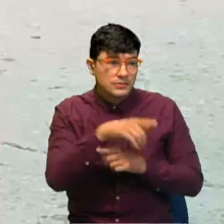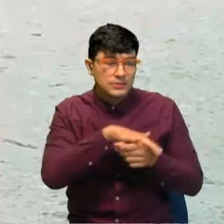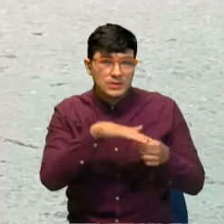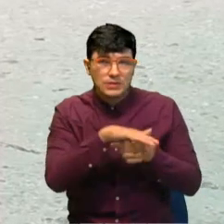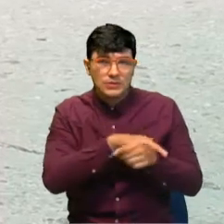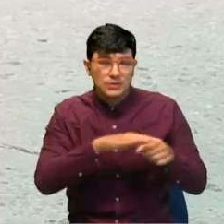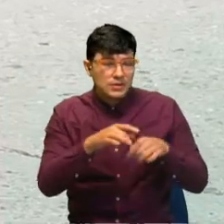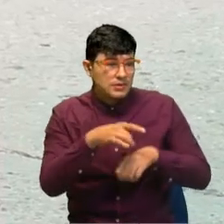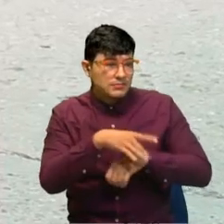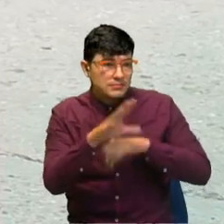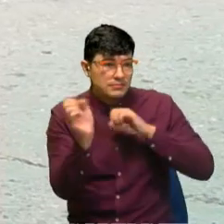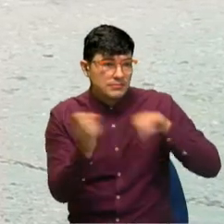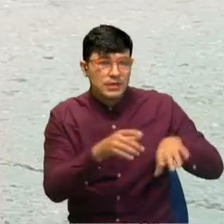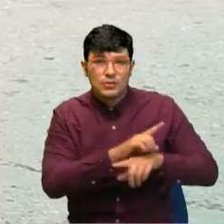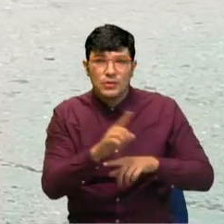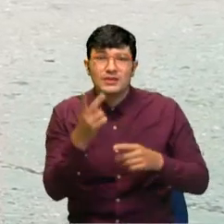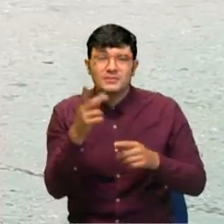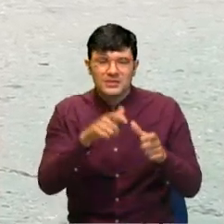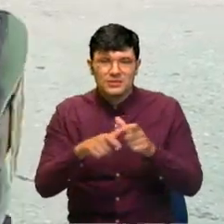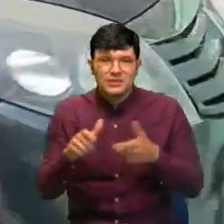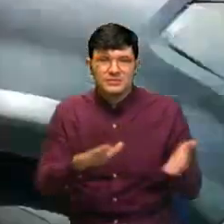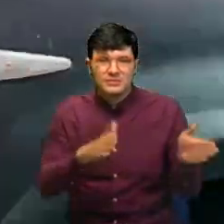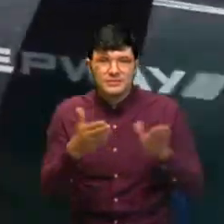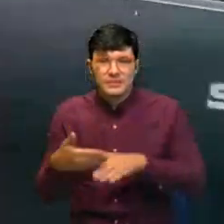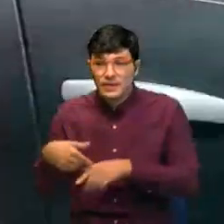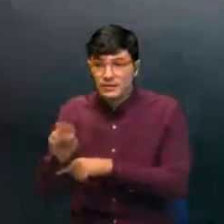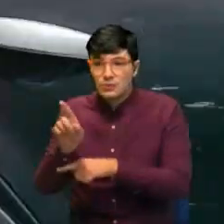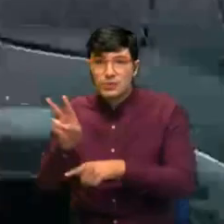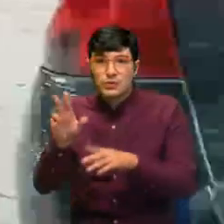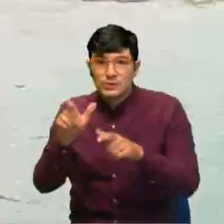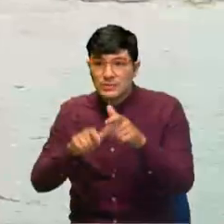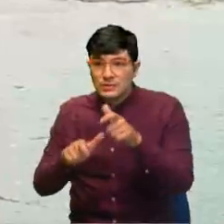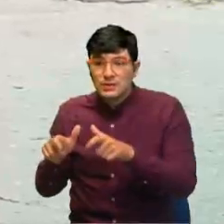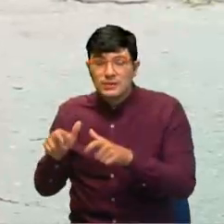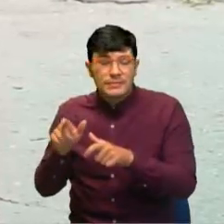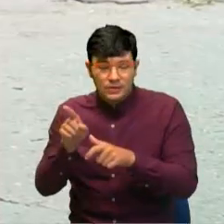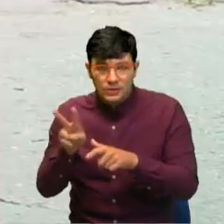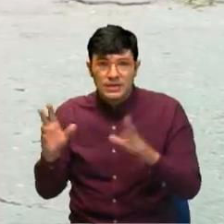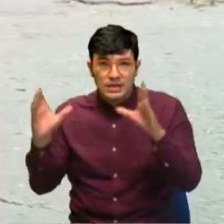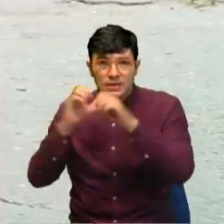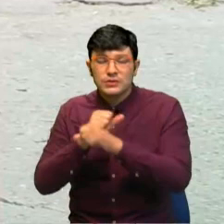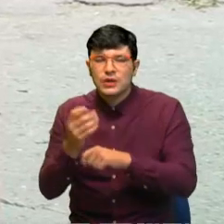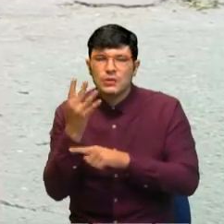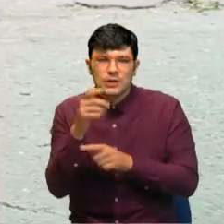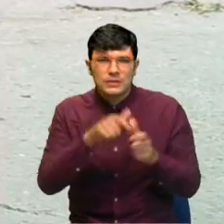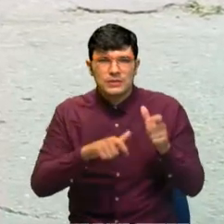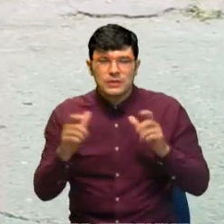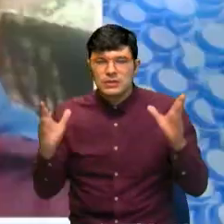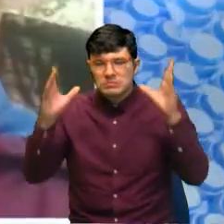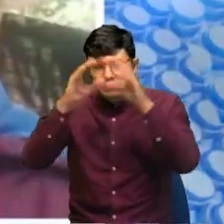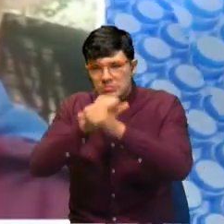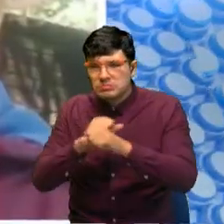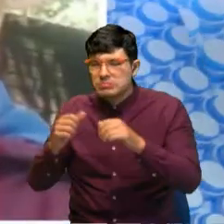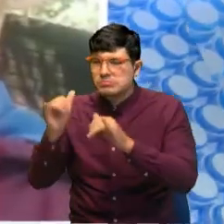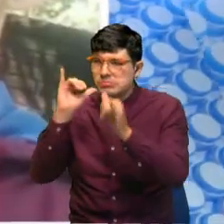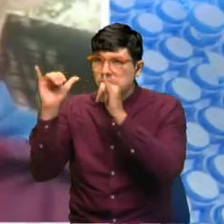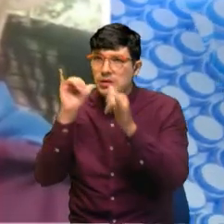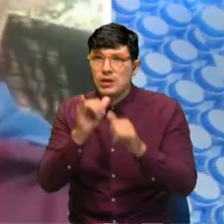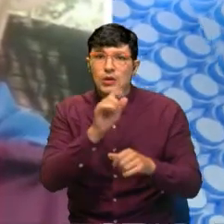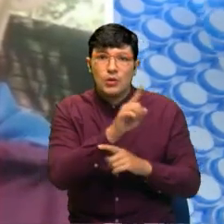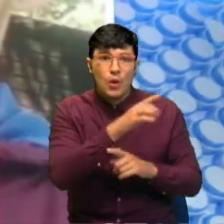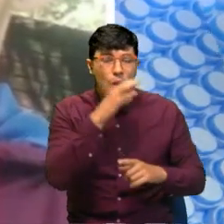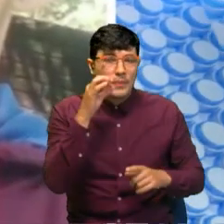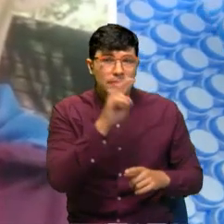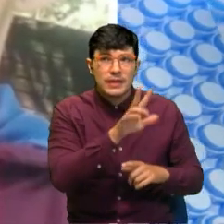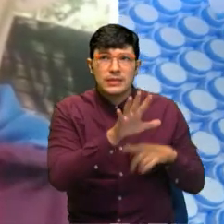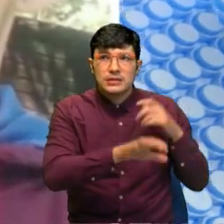impunidad dos personas fallecidas a esa hora cuatro personas se encontraban consumiendo licor dos de ellas un hombre de 25 años y